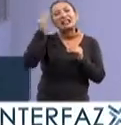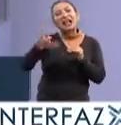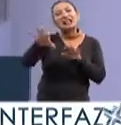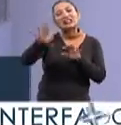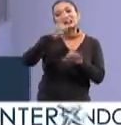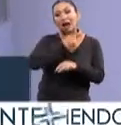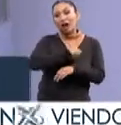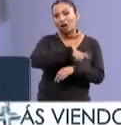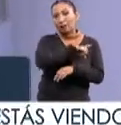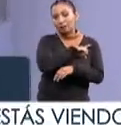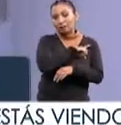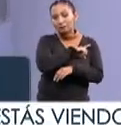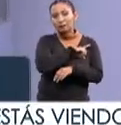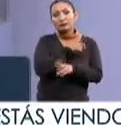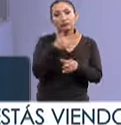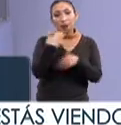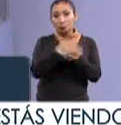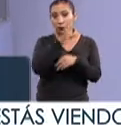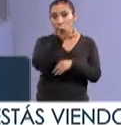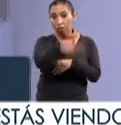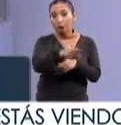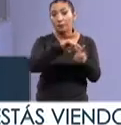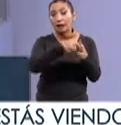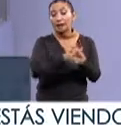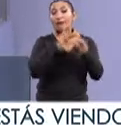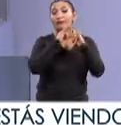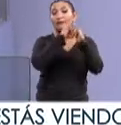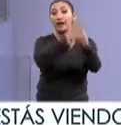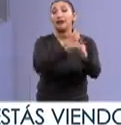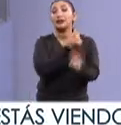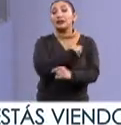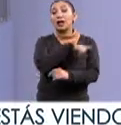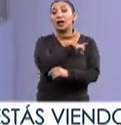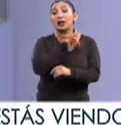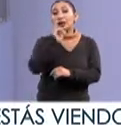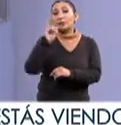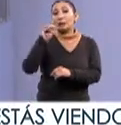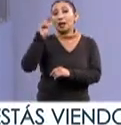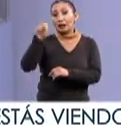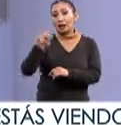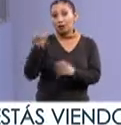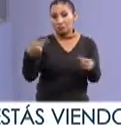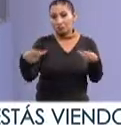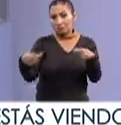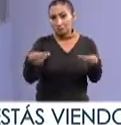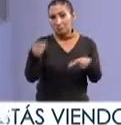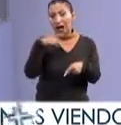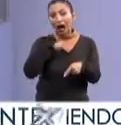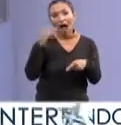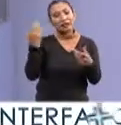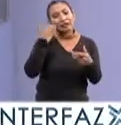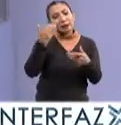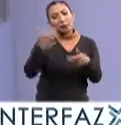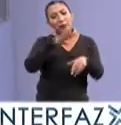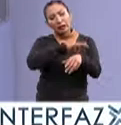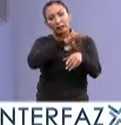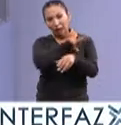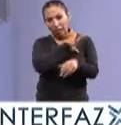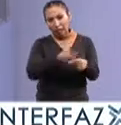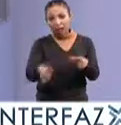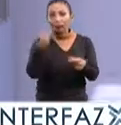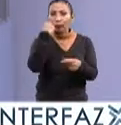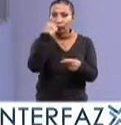opciones de salud. Y bueno, el próximo lunes iniciará la Feria de la Salud del Instituto Politécnico Nacional. Habrá jornadas de medicina